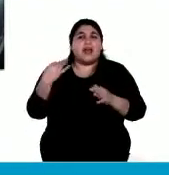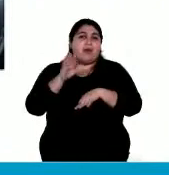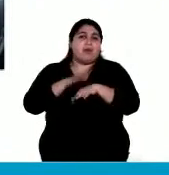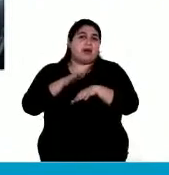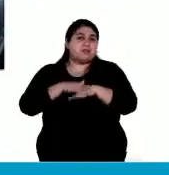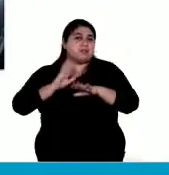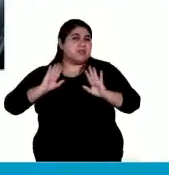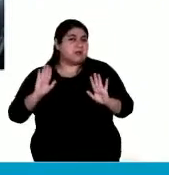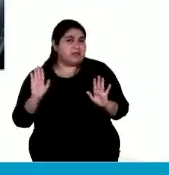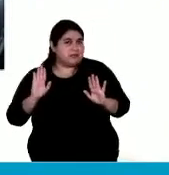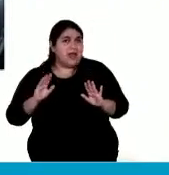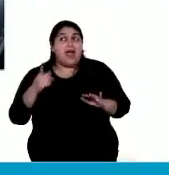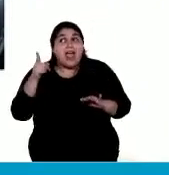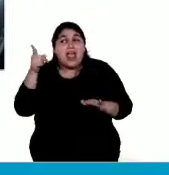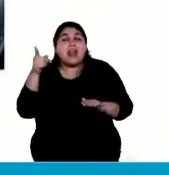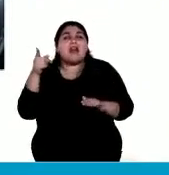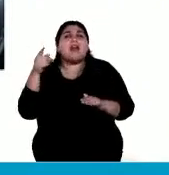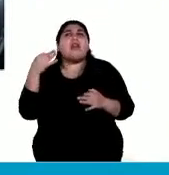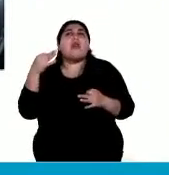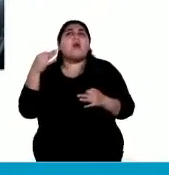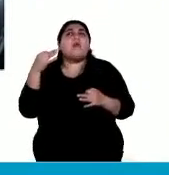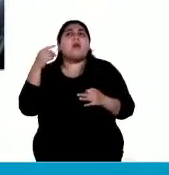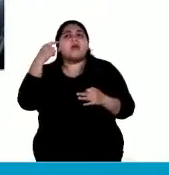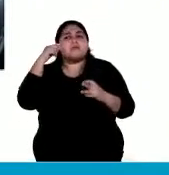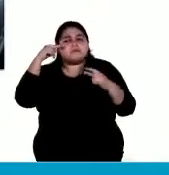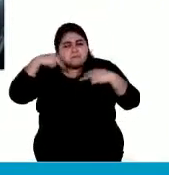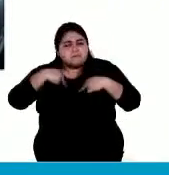Si él tuviera un poquito de dignidad, debió haber